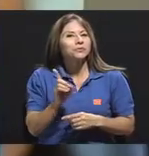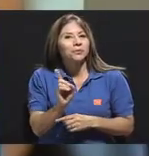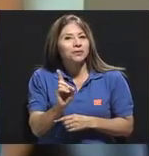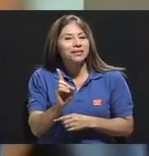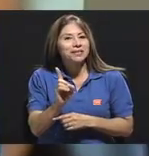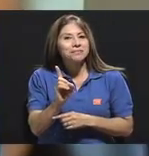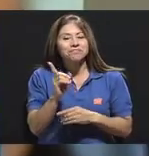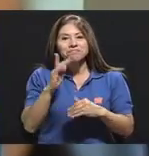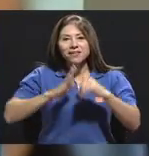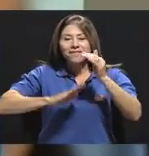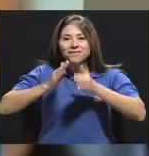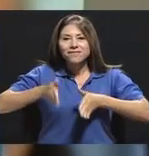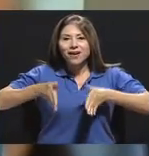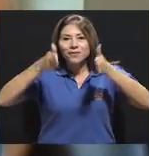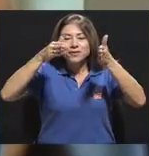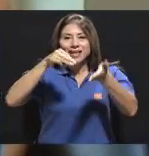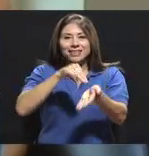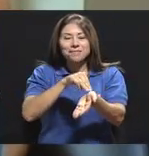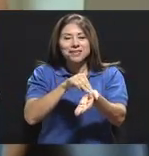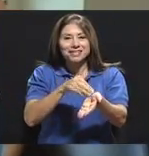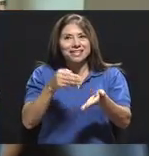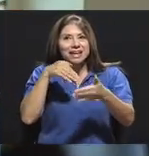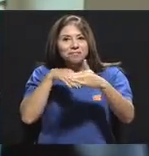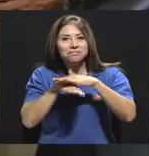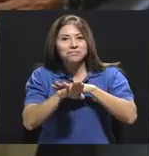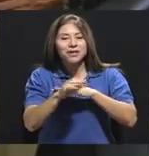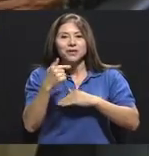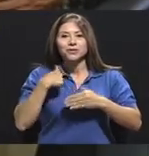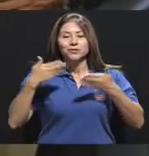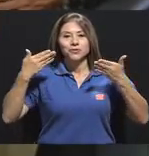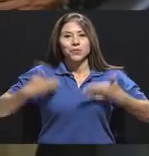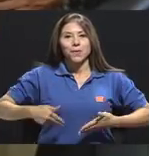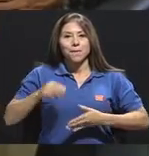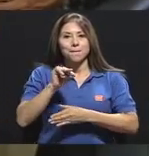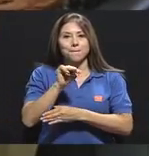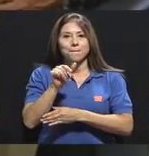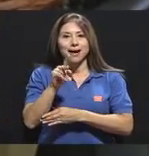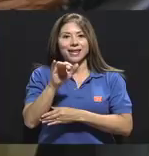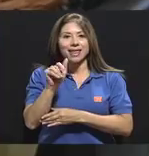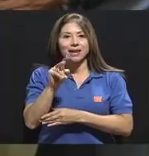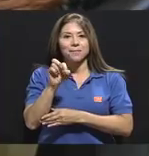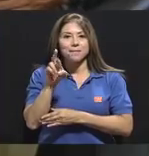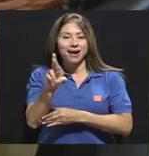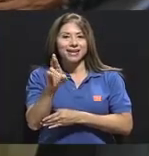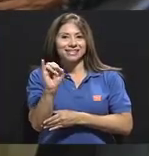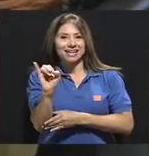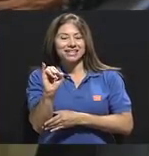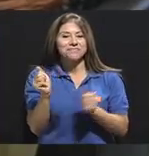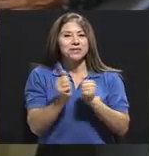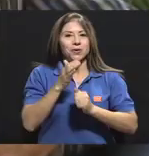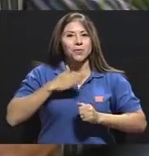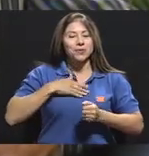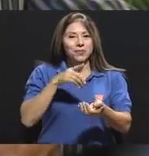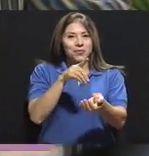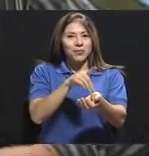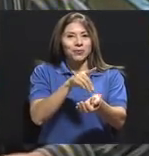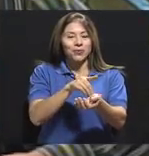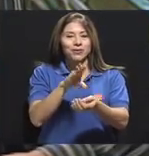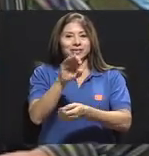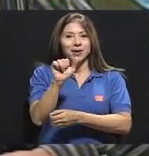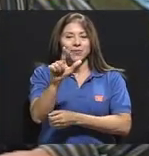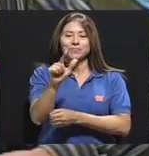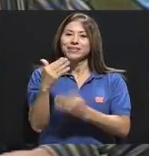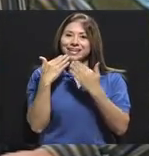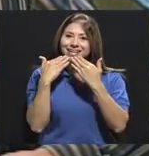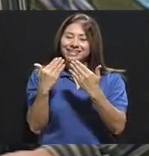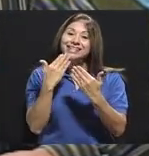Facultad de Medicina soy María del Maris Aguirre y conmigo se encuentra mi compañero el doctor Saúl Muchísimas gracias María del mar y muchísimas gracias a